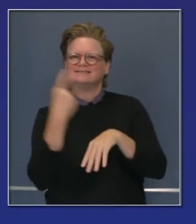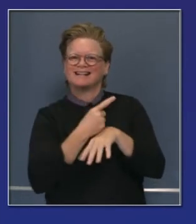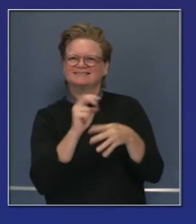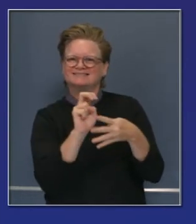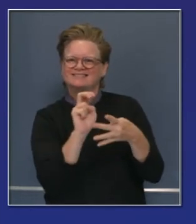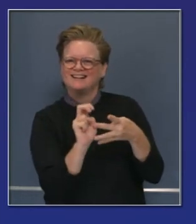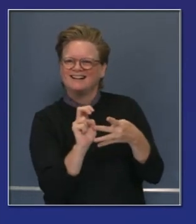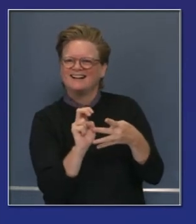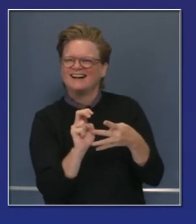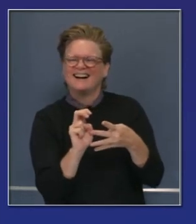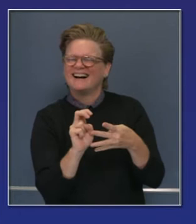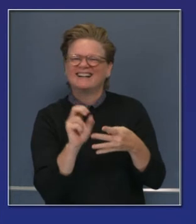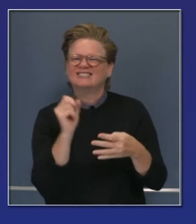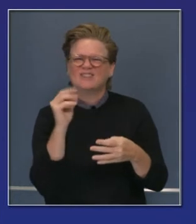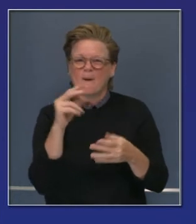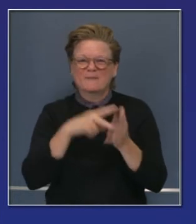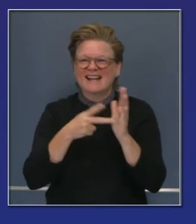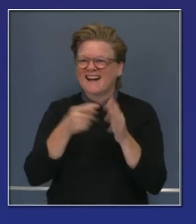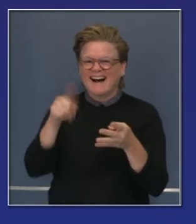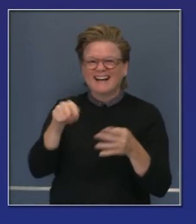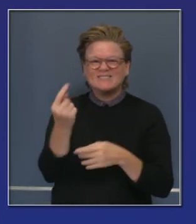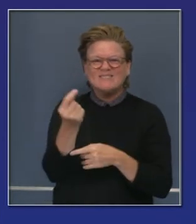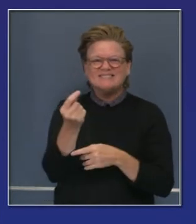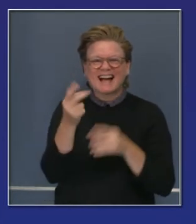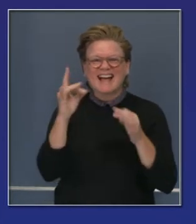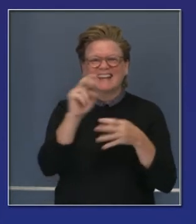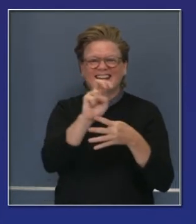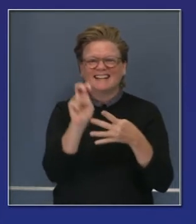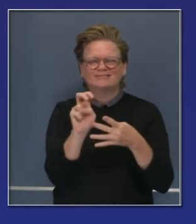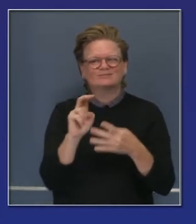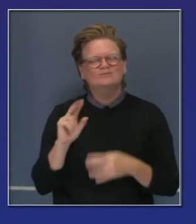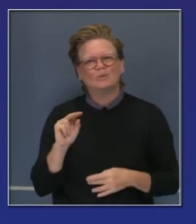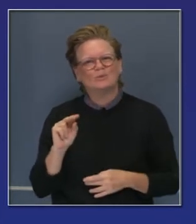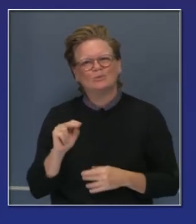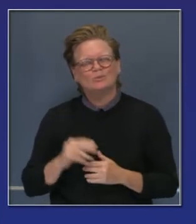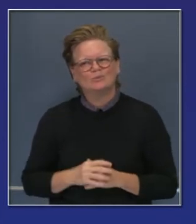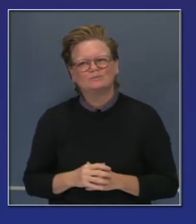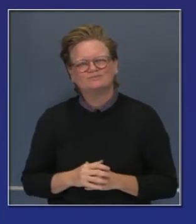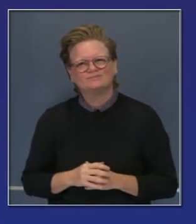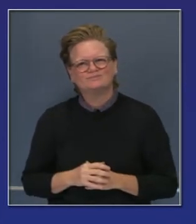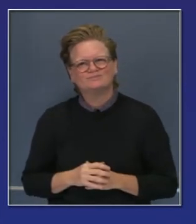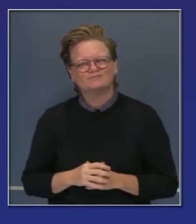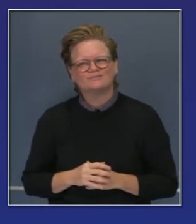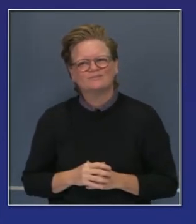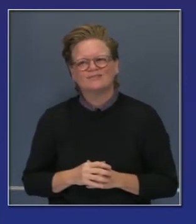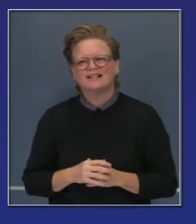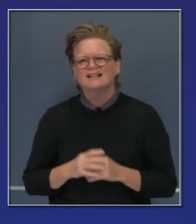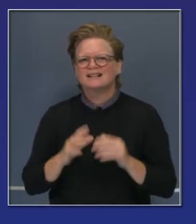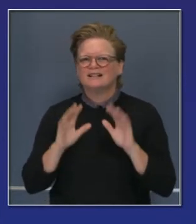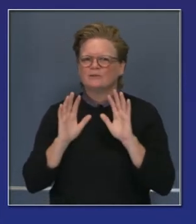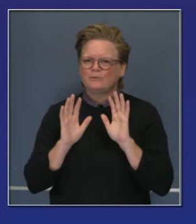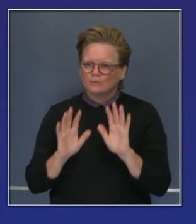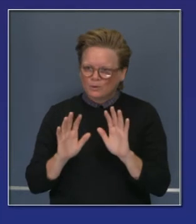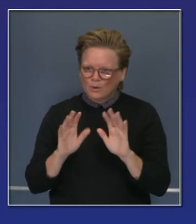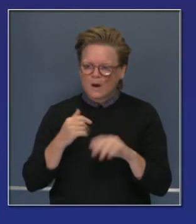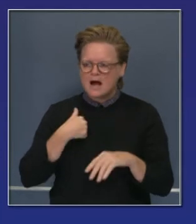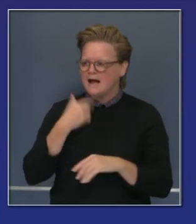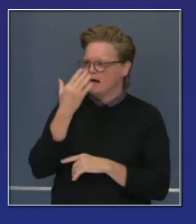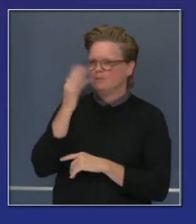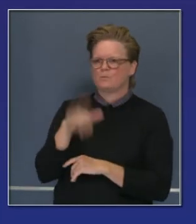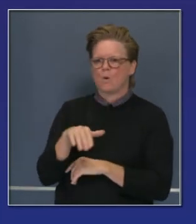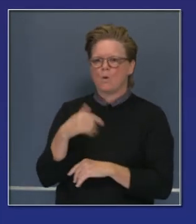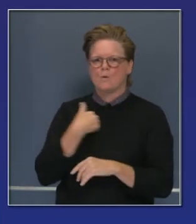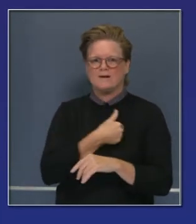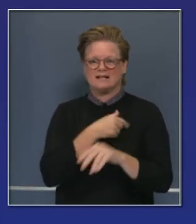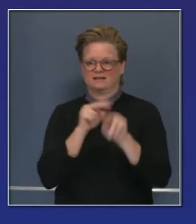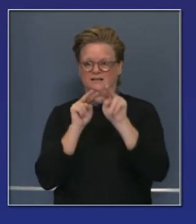con los criterios para estar en naranja por lo menos por 2 semanas. Y esto nos permitirá sentirnos confiados que la